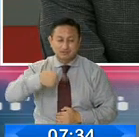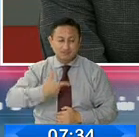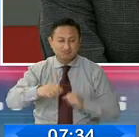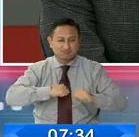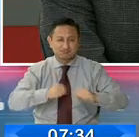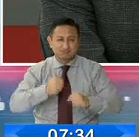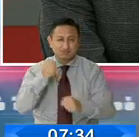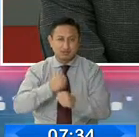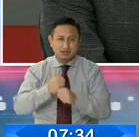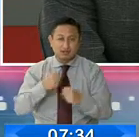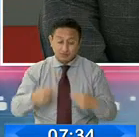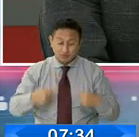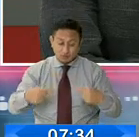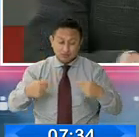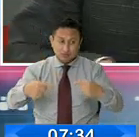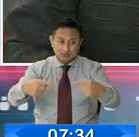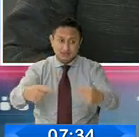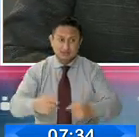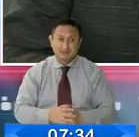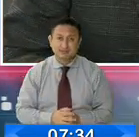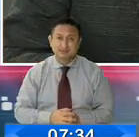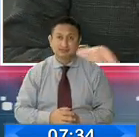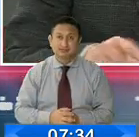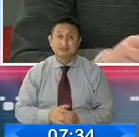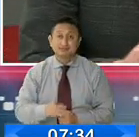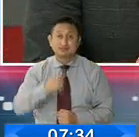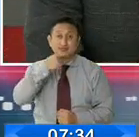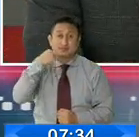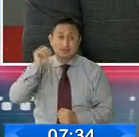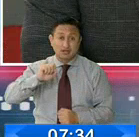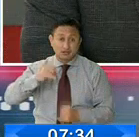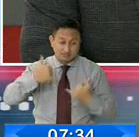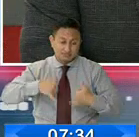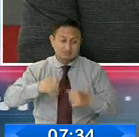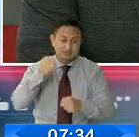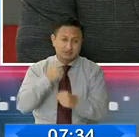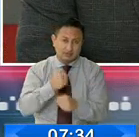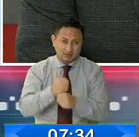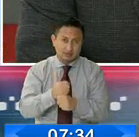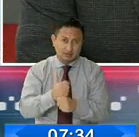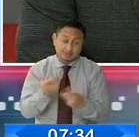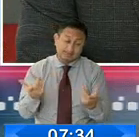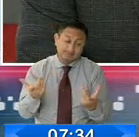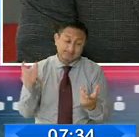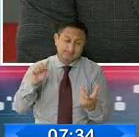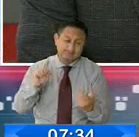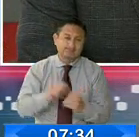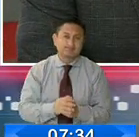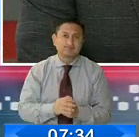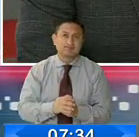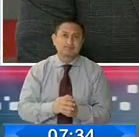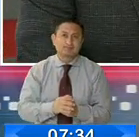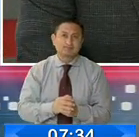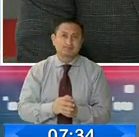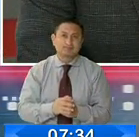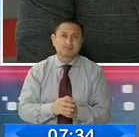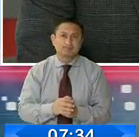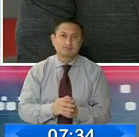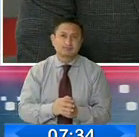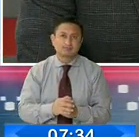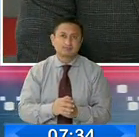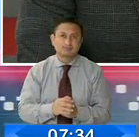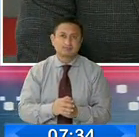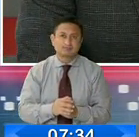trabajando todos estos días del feriado, obviamente con las